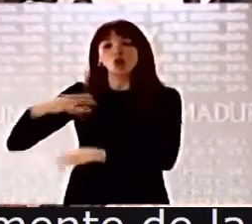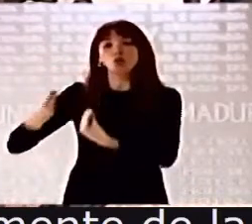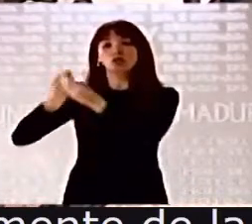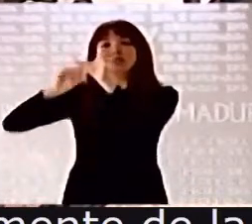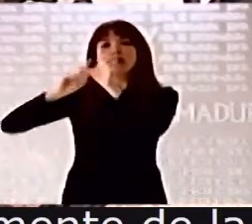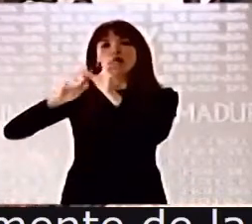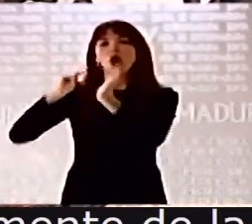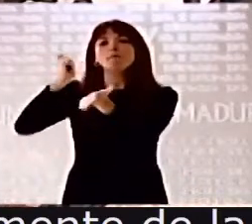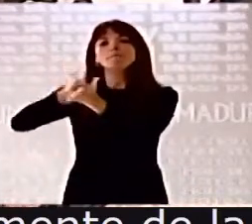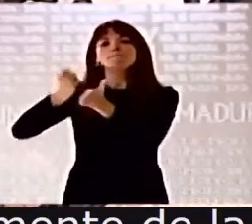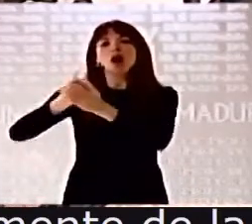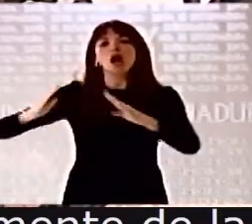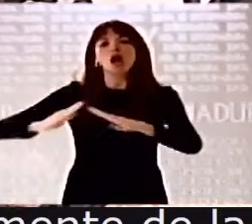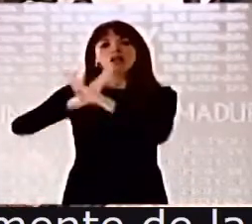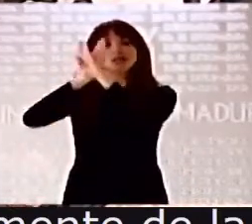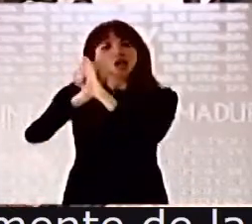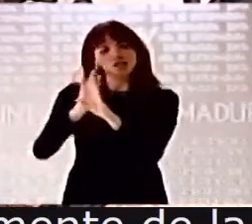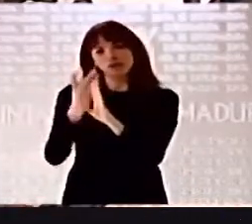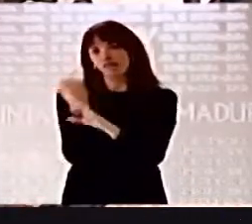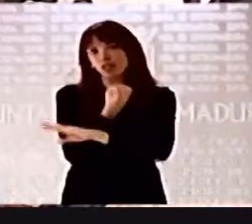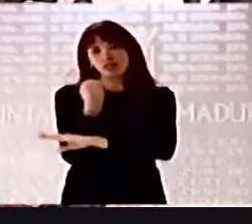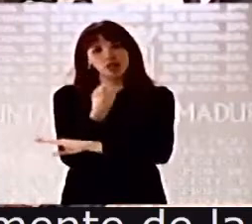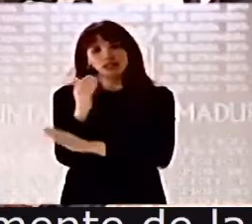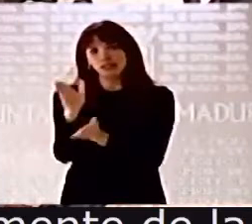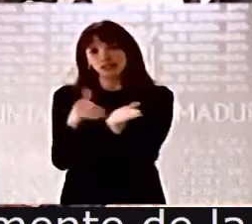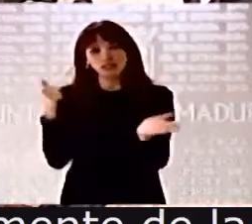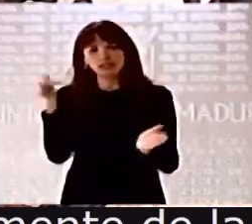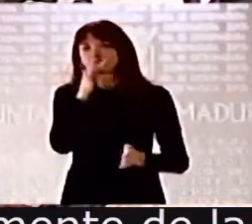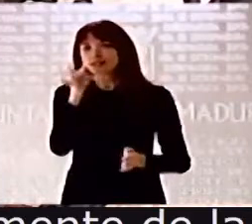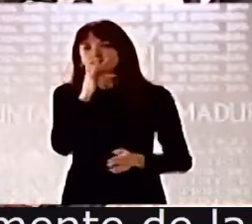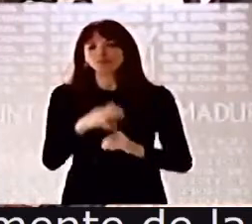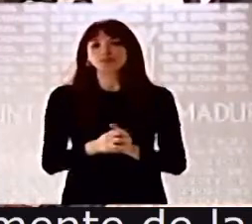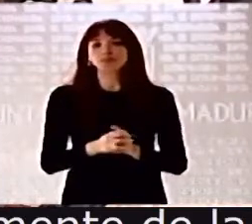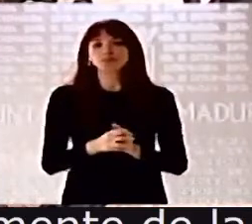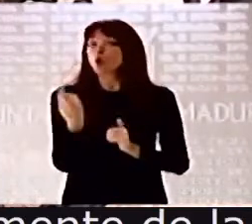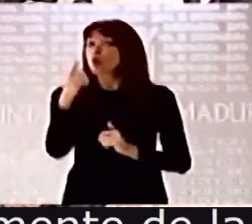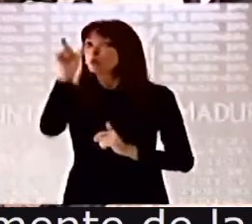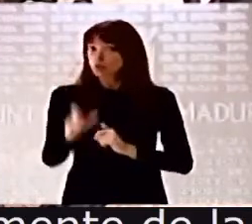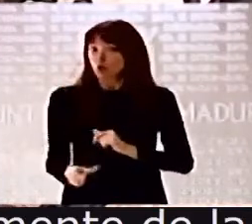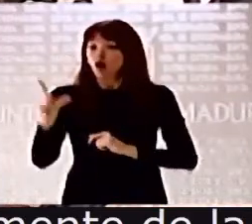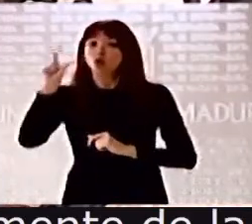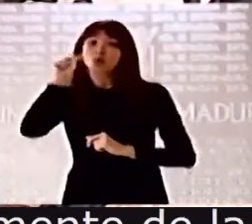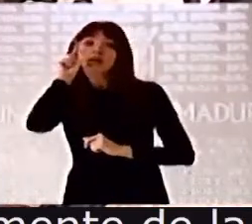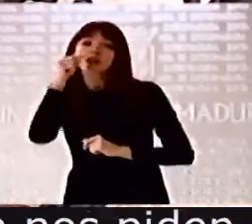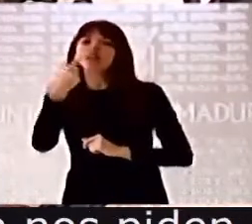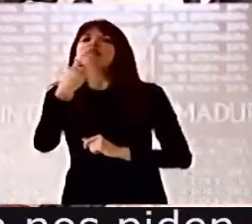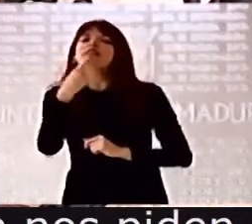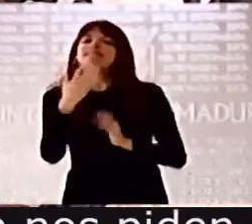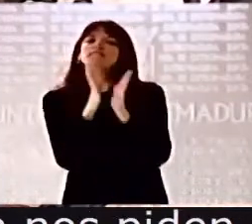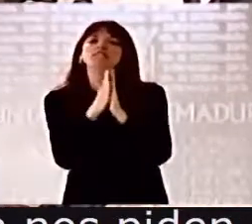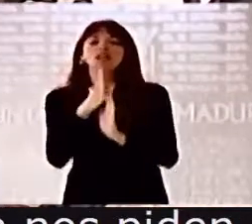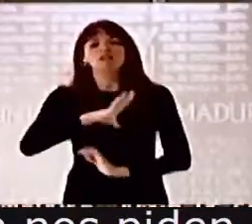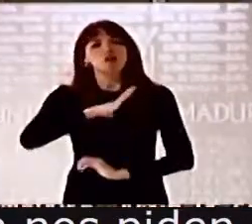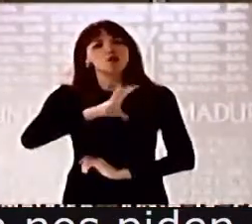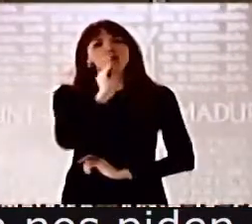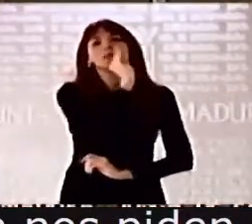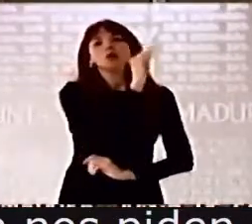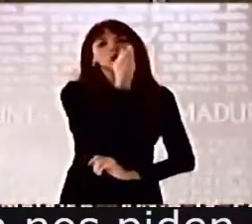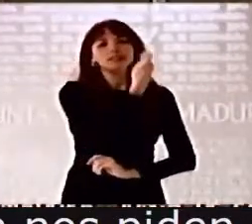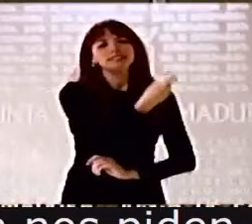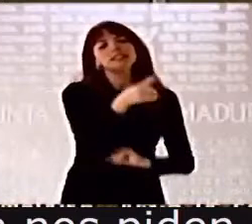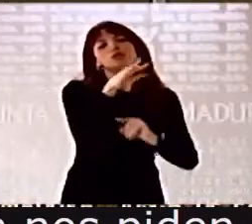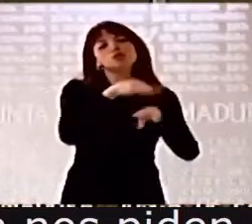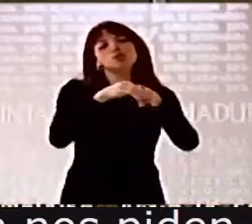Navidad. Hoy en Twitter un trabajador de ellos nos pide que por favor le preguntemos cómo se va a solventar esa situación. Intentando